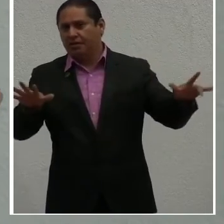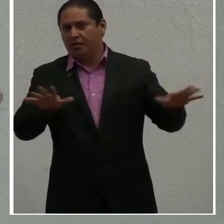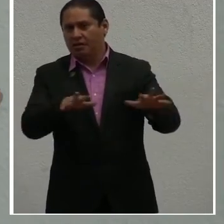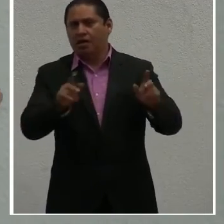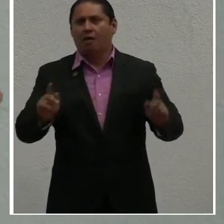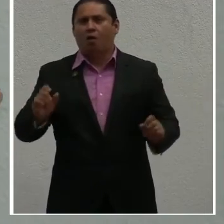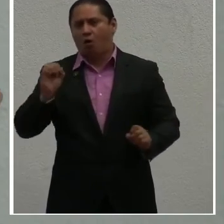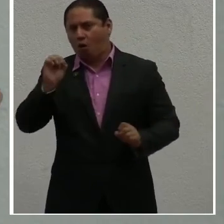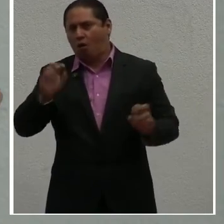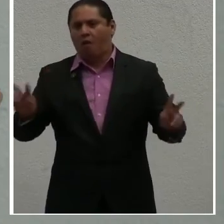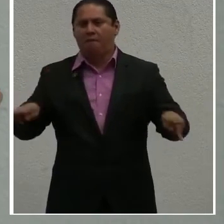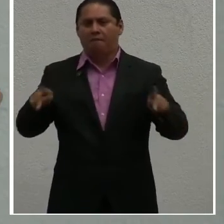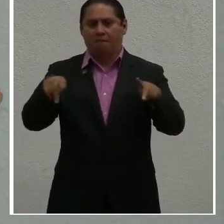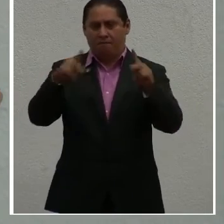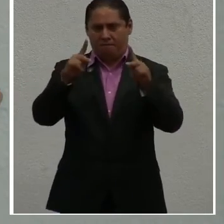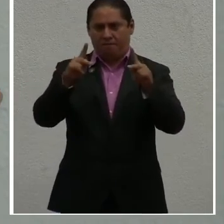Palenque